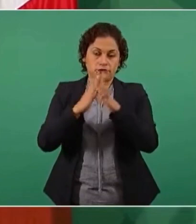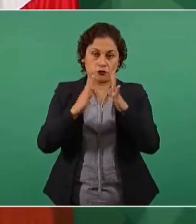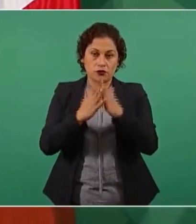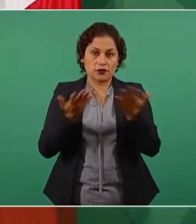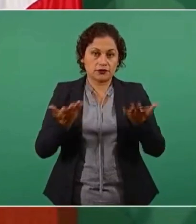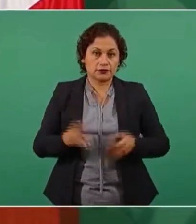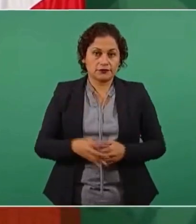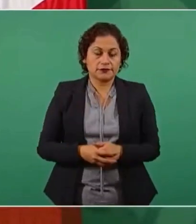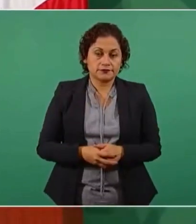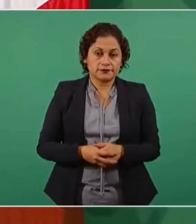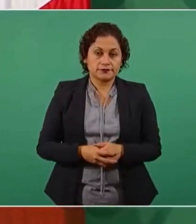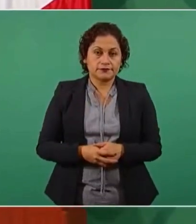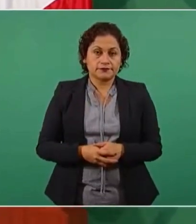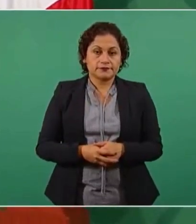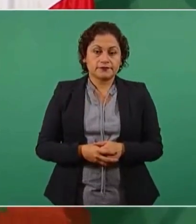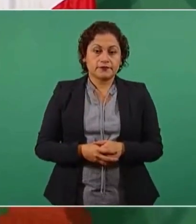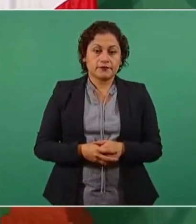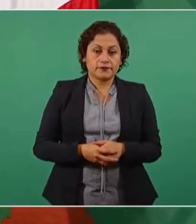cometió